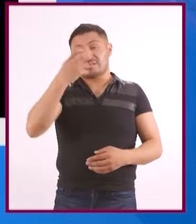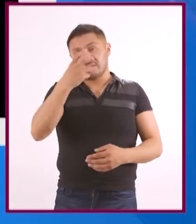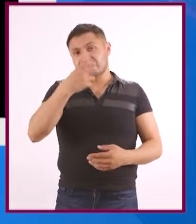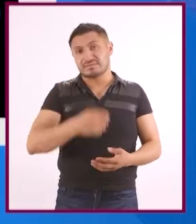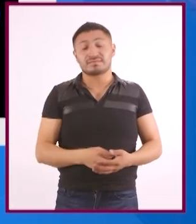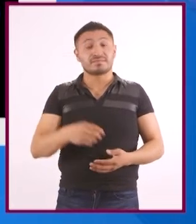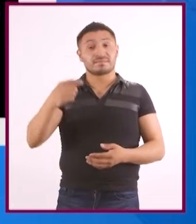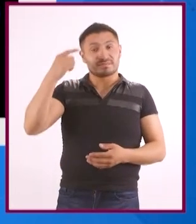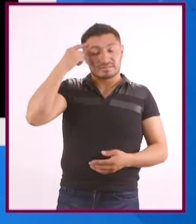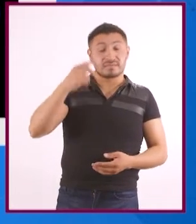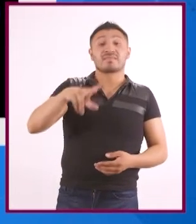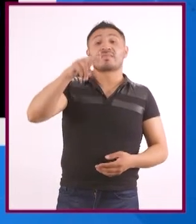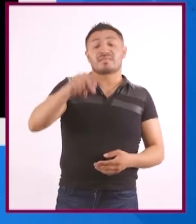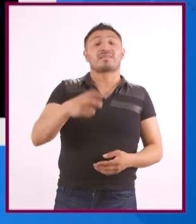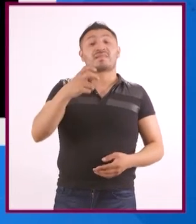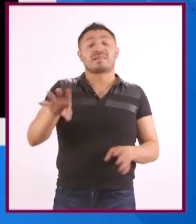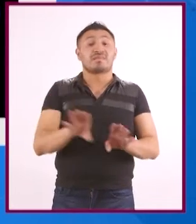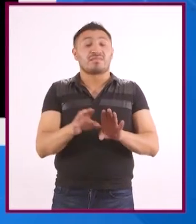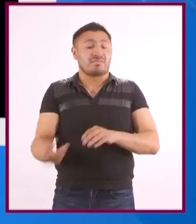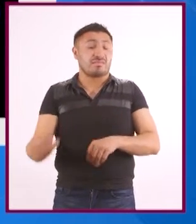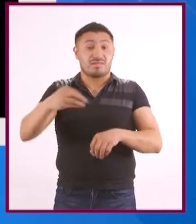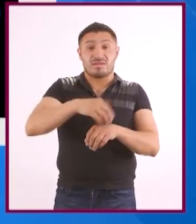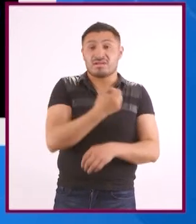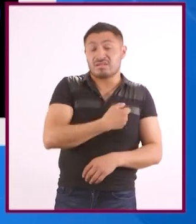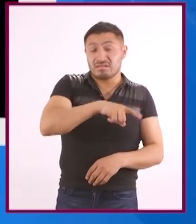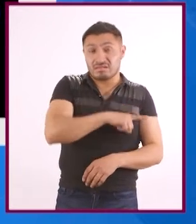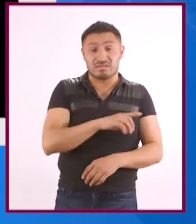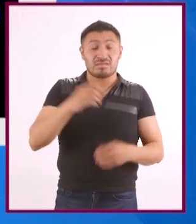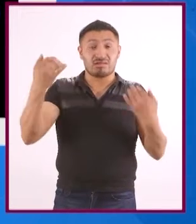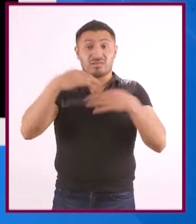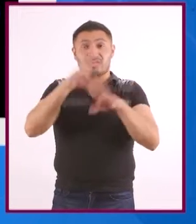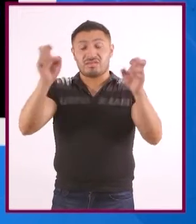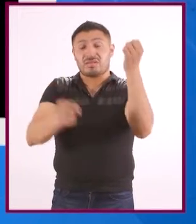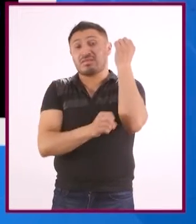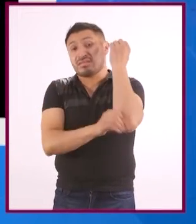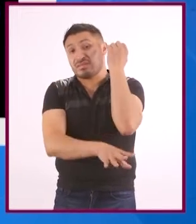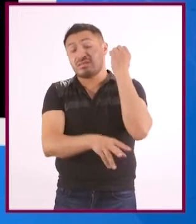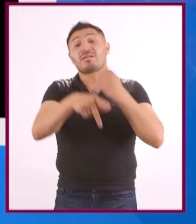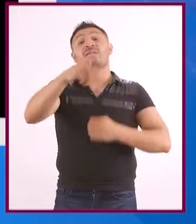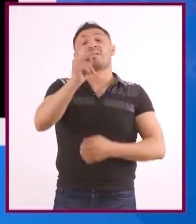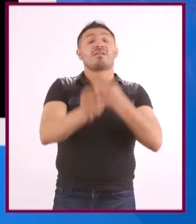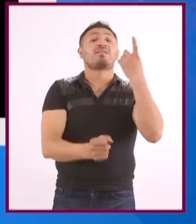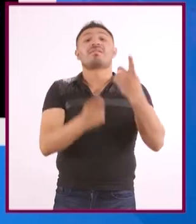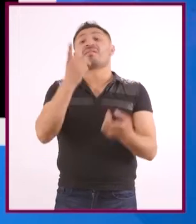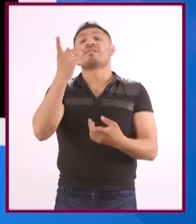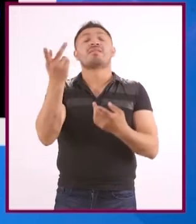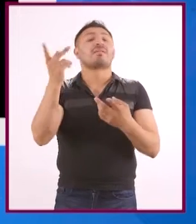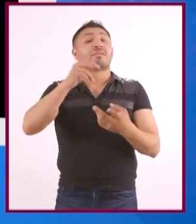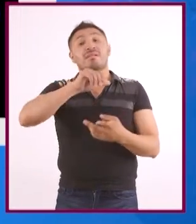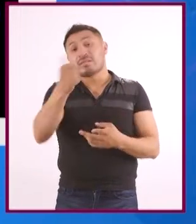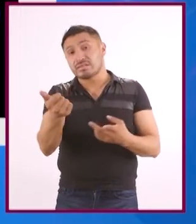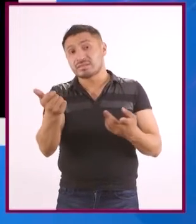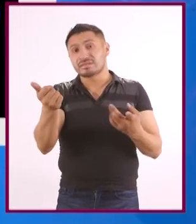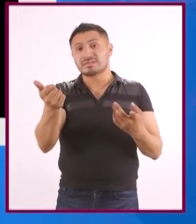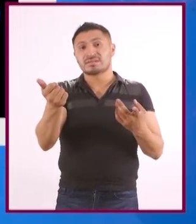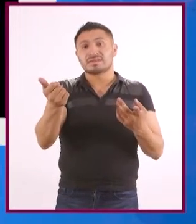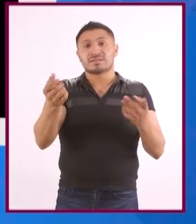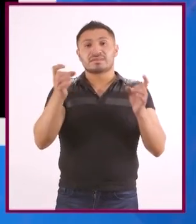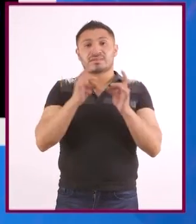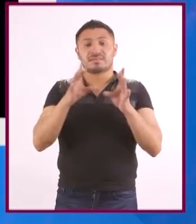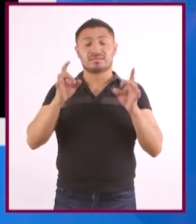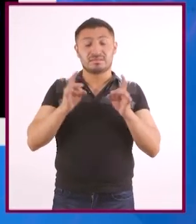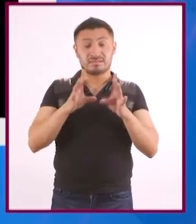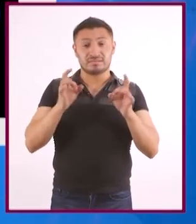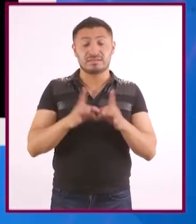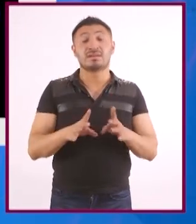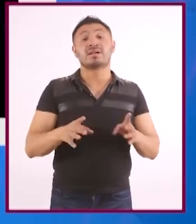de conciencia, especialmente en el ámbito sanitario respecto de los abortos, pero en algunas otras